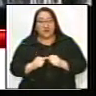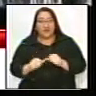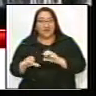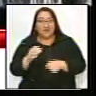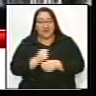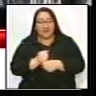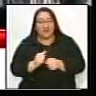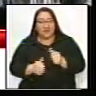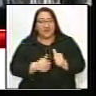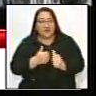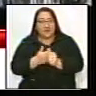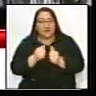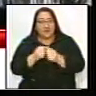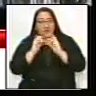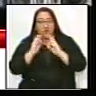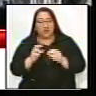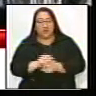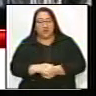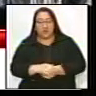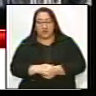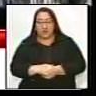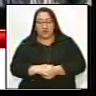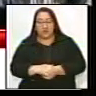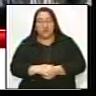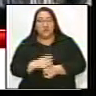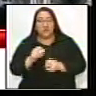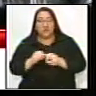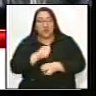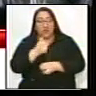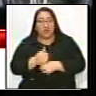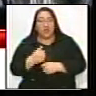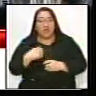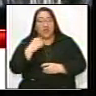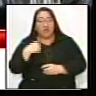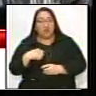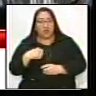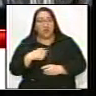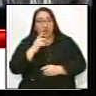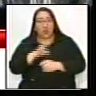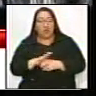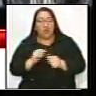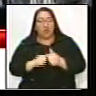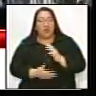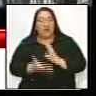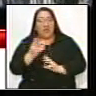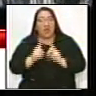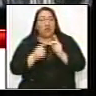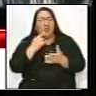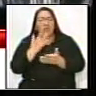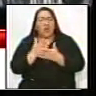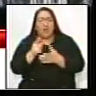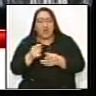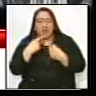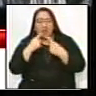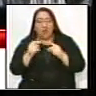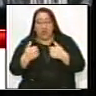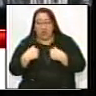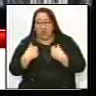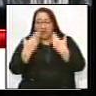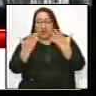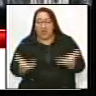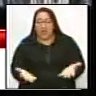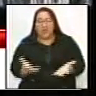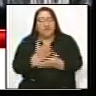haciéndole el seguimiento con esta respuesta para que las autoridades de la municipalidad cumplan con levantar estas observaciones. Y bueno, desde aquí le mandamos